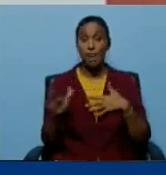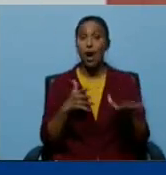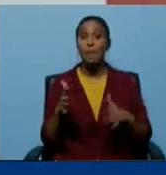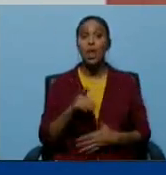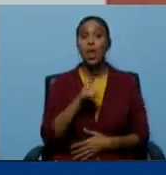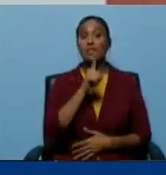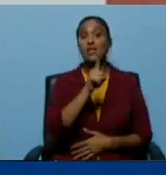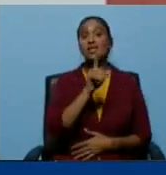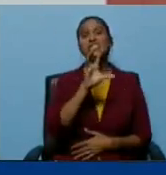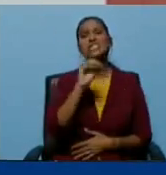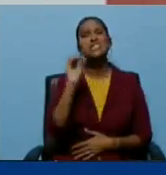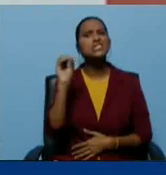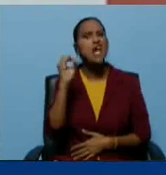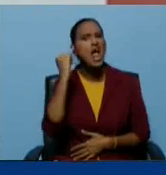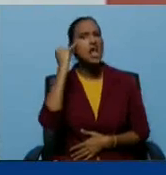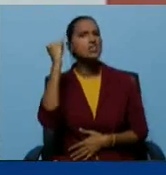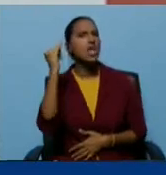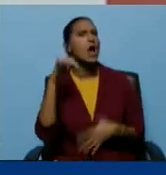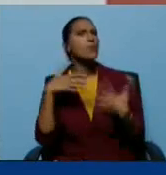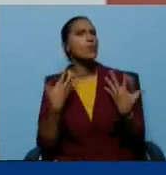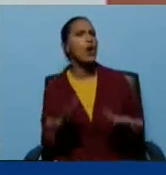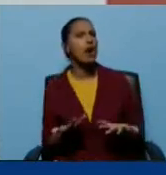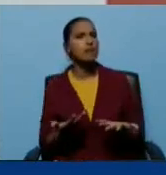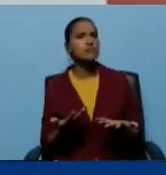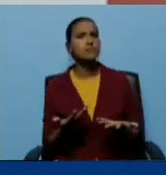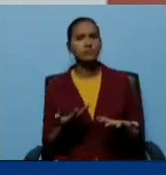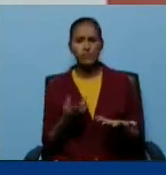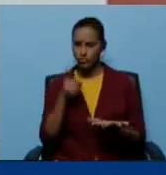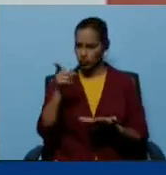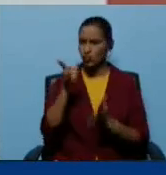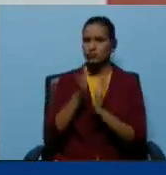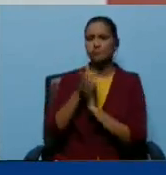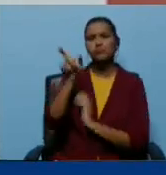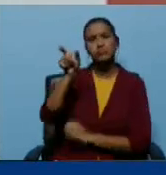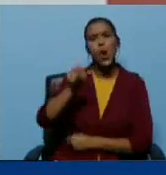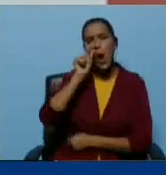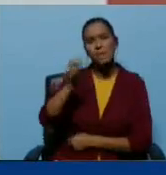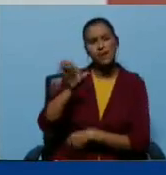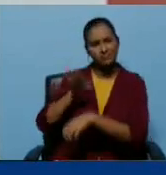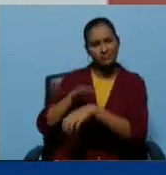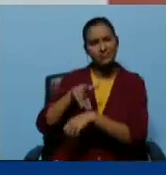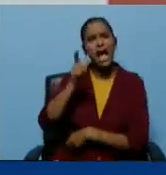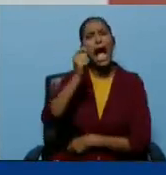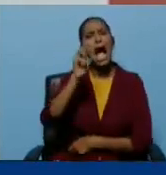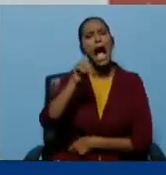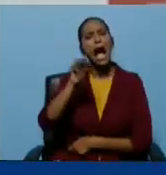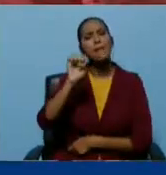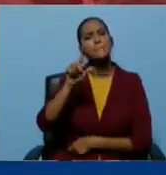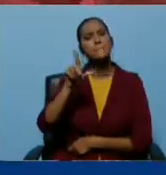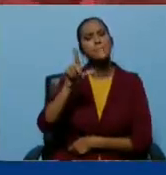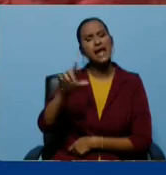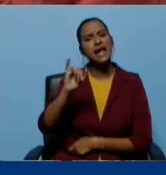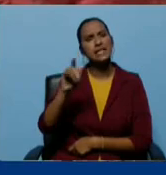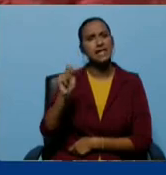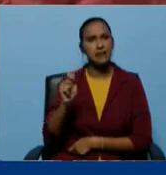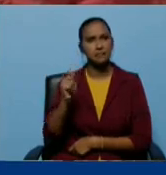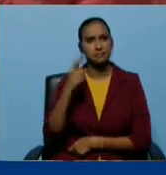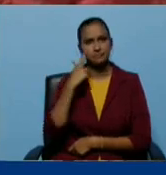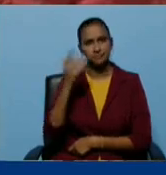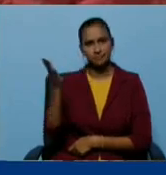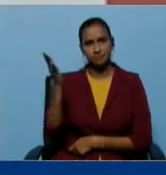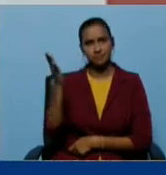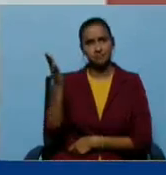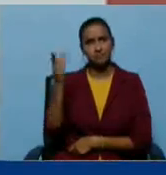elementos, Amelia, tú que eres bueno para estas cosas, ah, Erika,